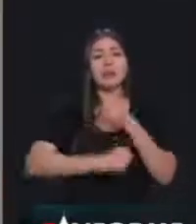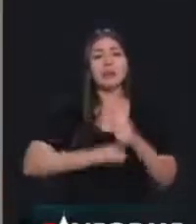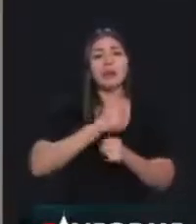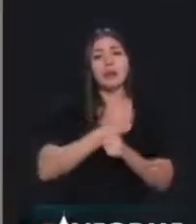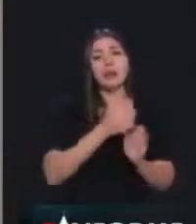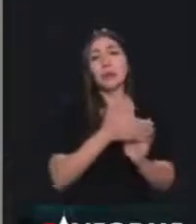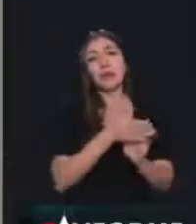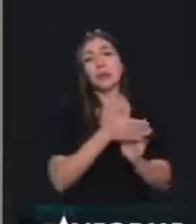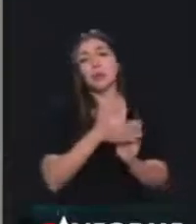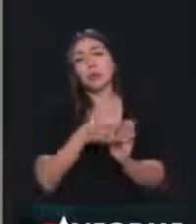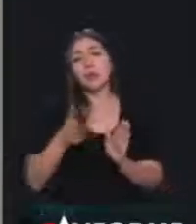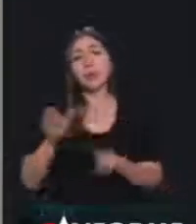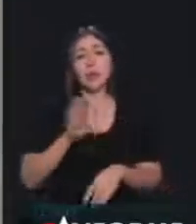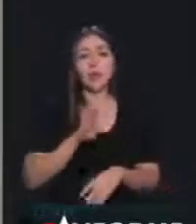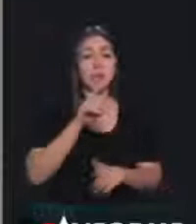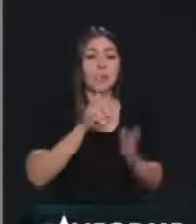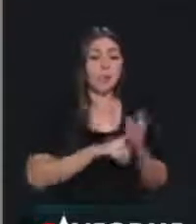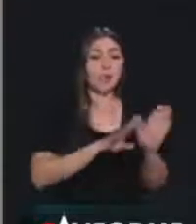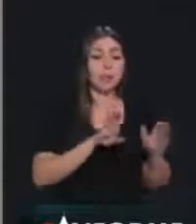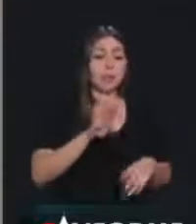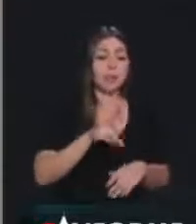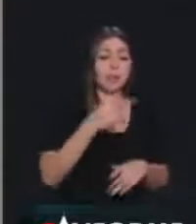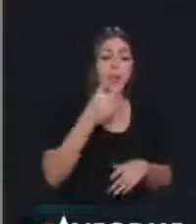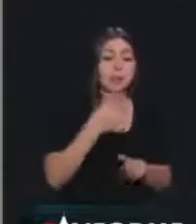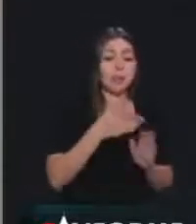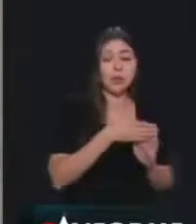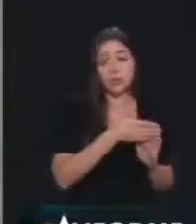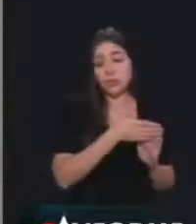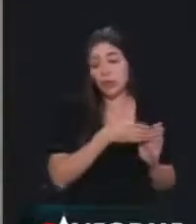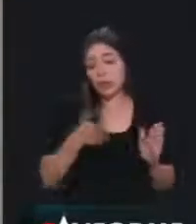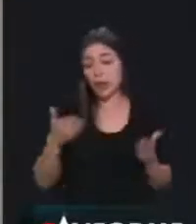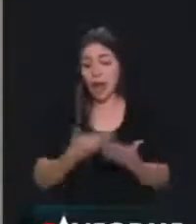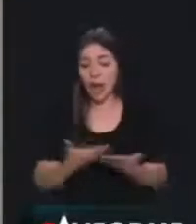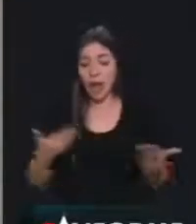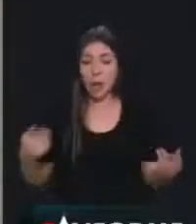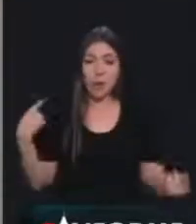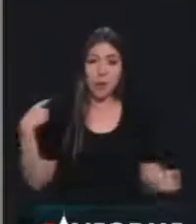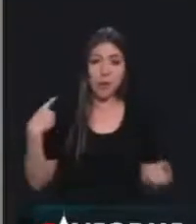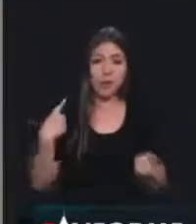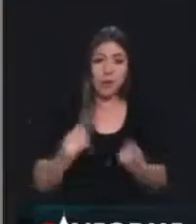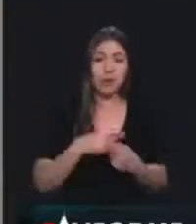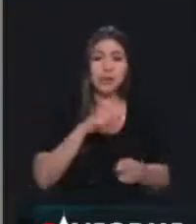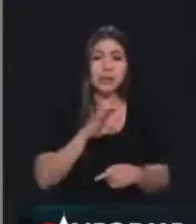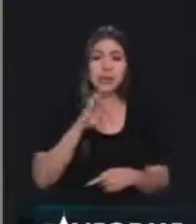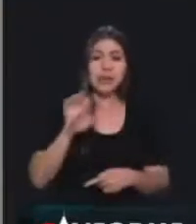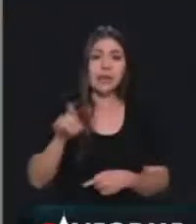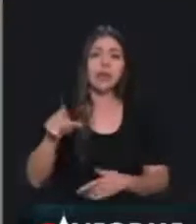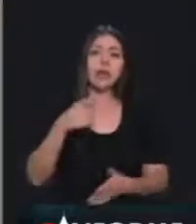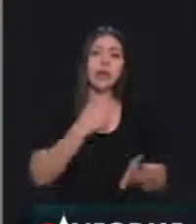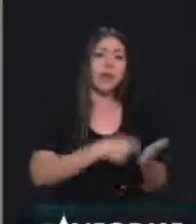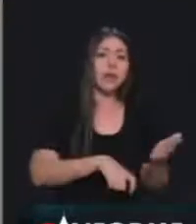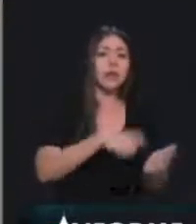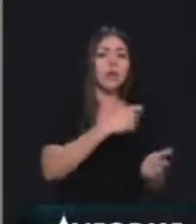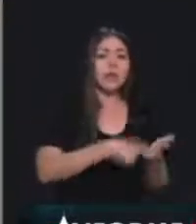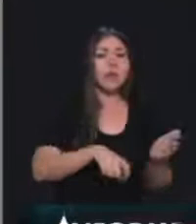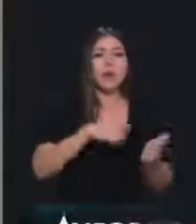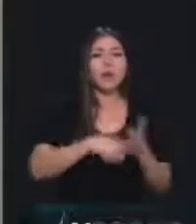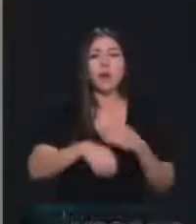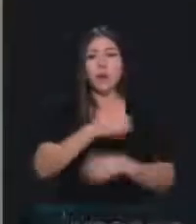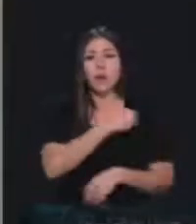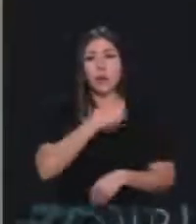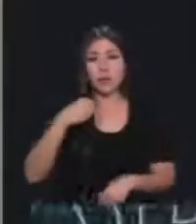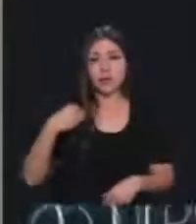del 92 para acá, que se empezaron a extender los primeros permisos, ha venido comprando de manera obligatoria. Por esa